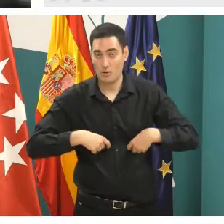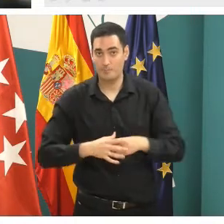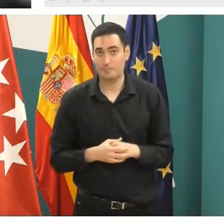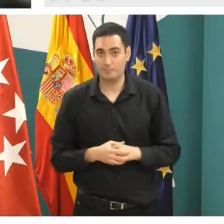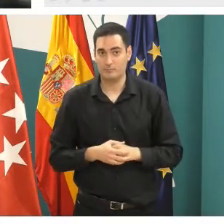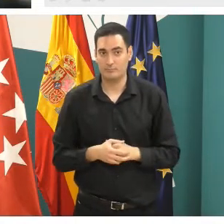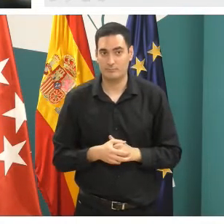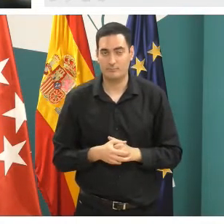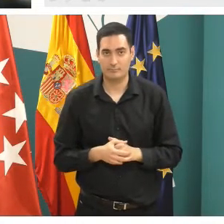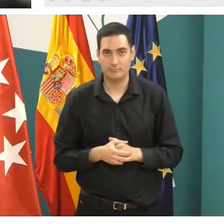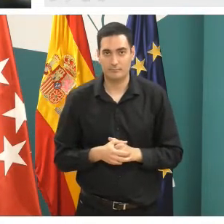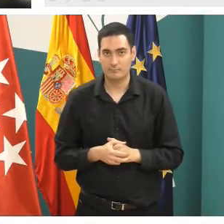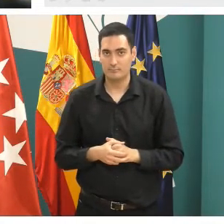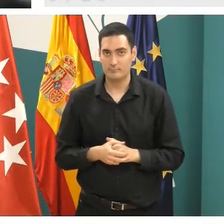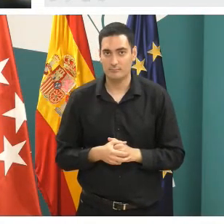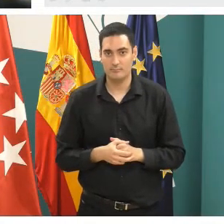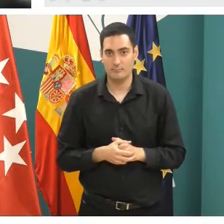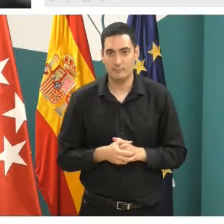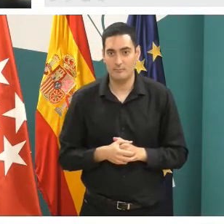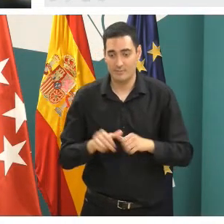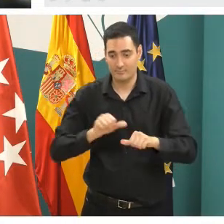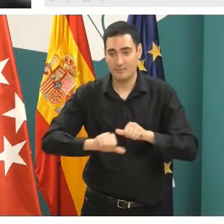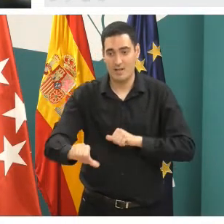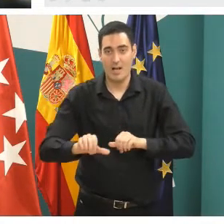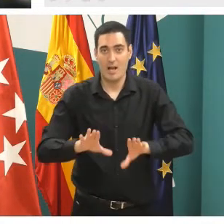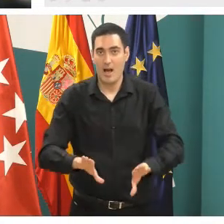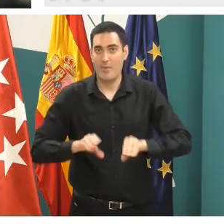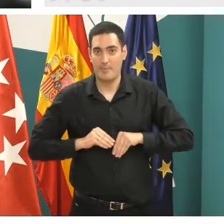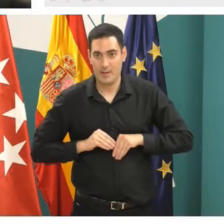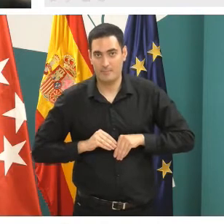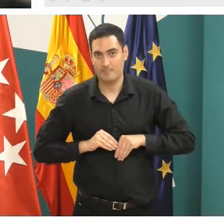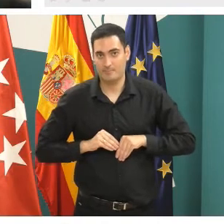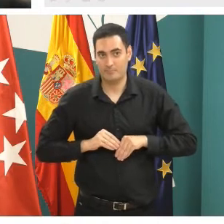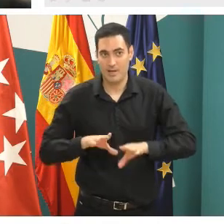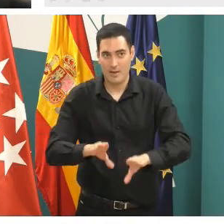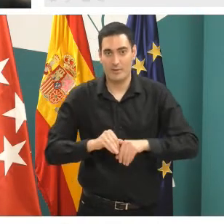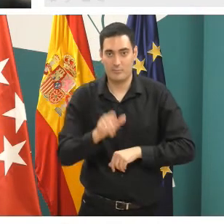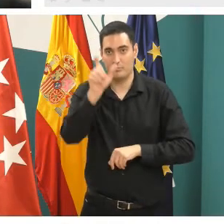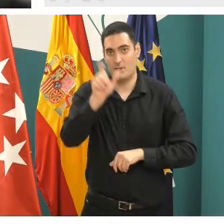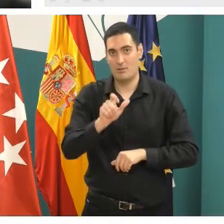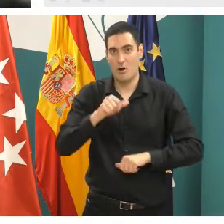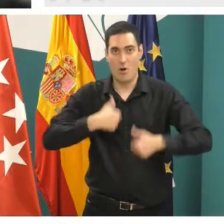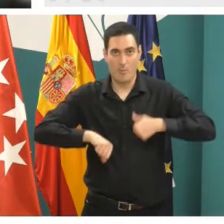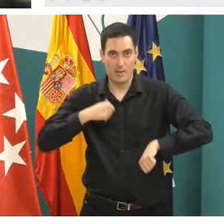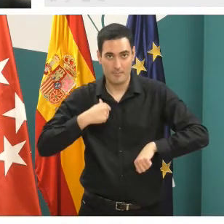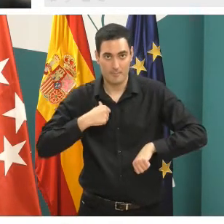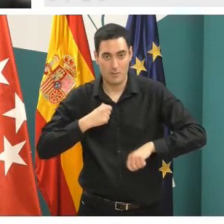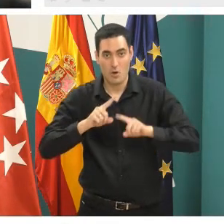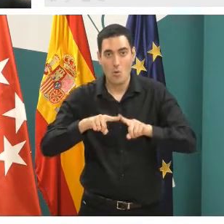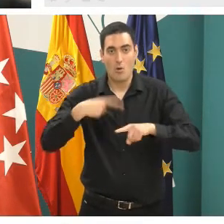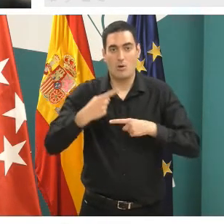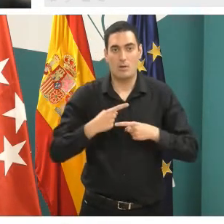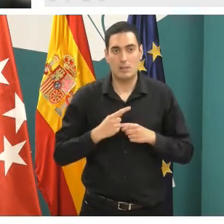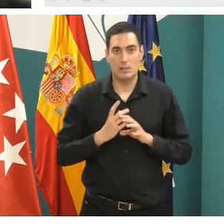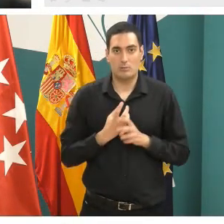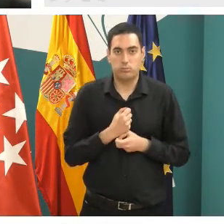y por supuesto aceptar, adherirse a que a uno se lo practiquen, luego la angustia de sobrevivir,